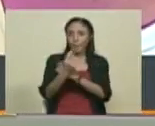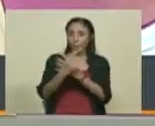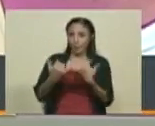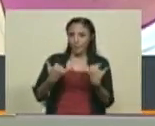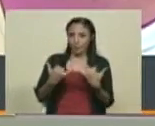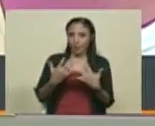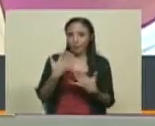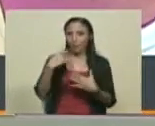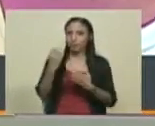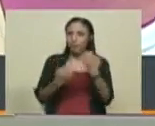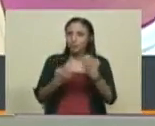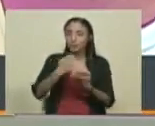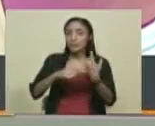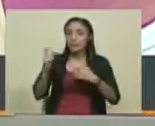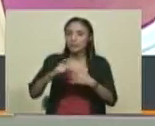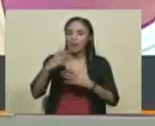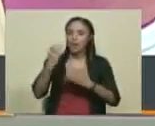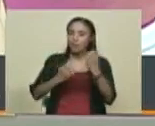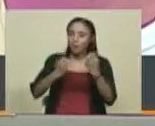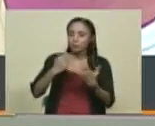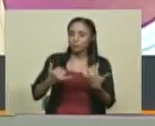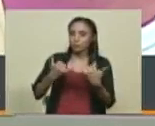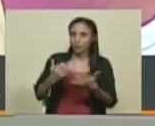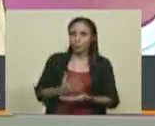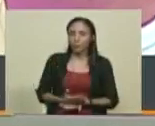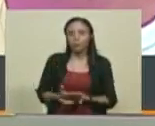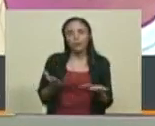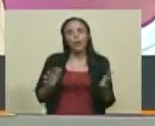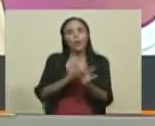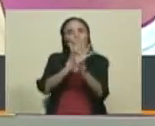entre los socialistas, es un método